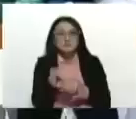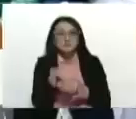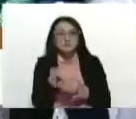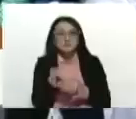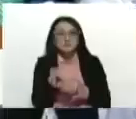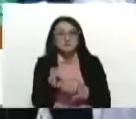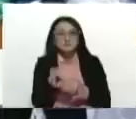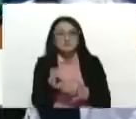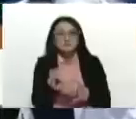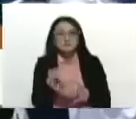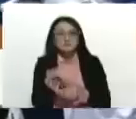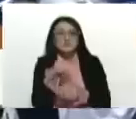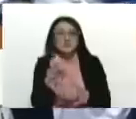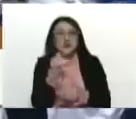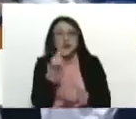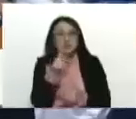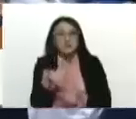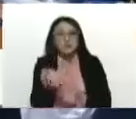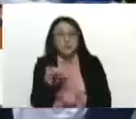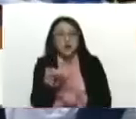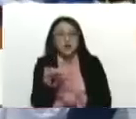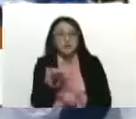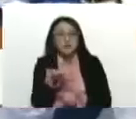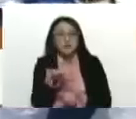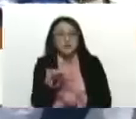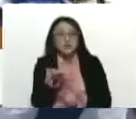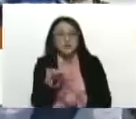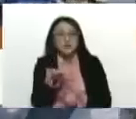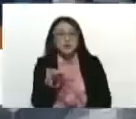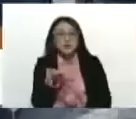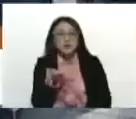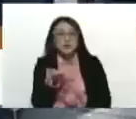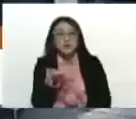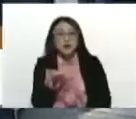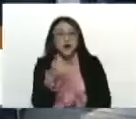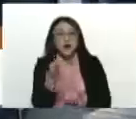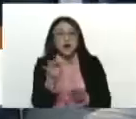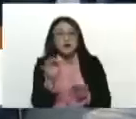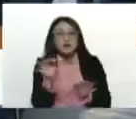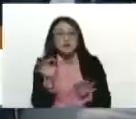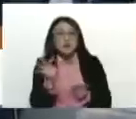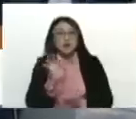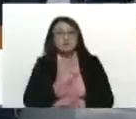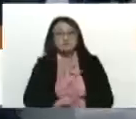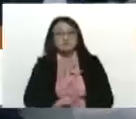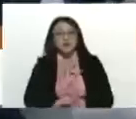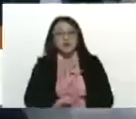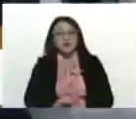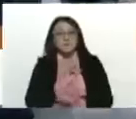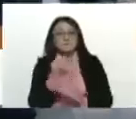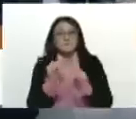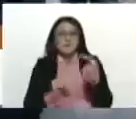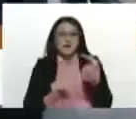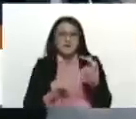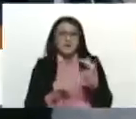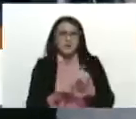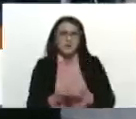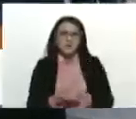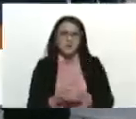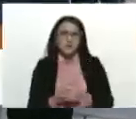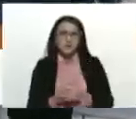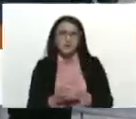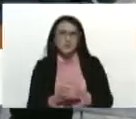y hay unos pueblos donde eso de alguna manera tiene un efecto menor me explico